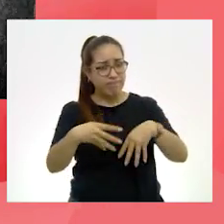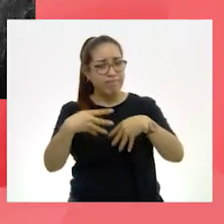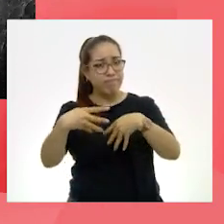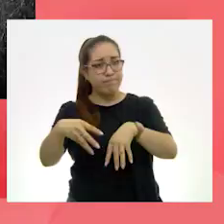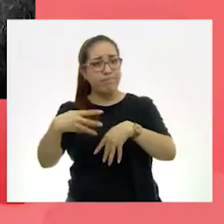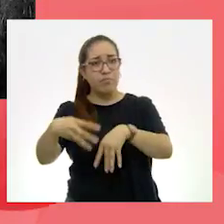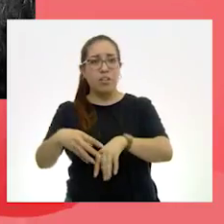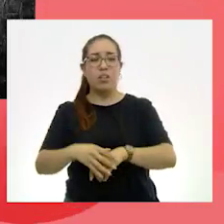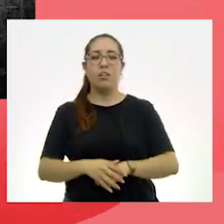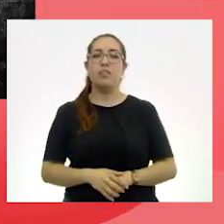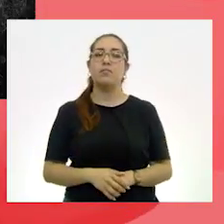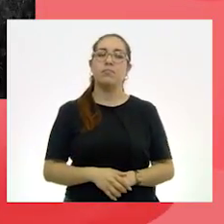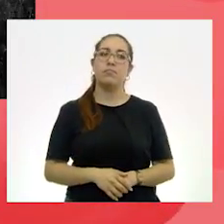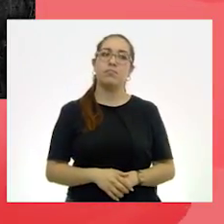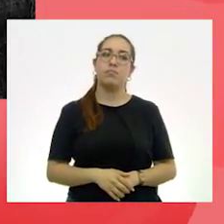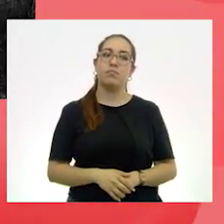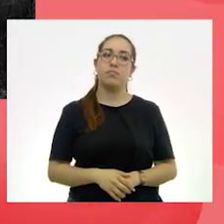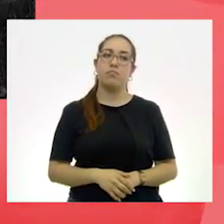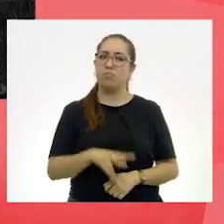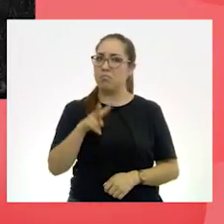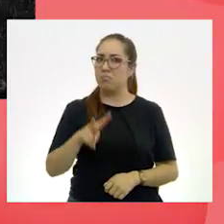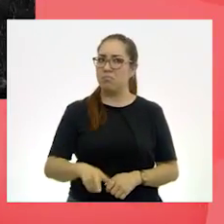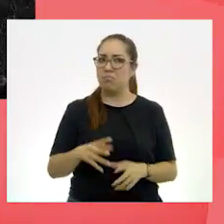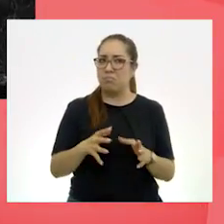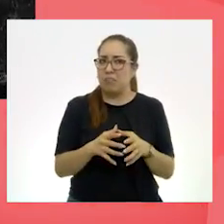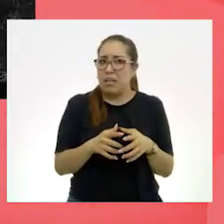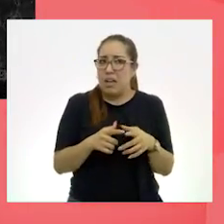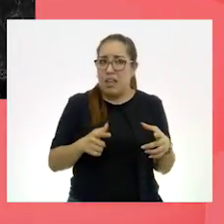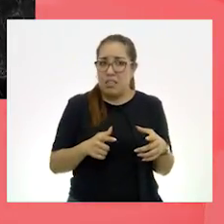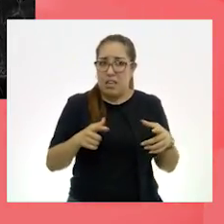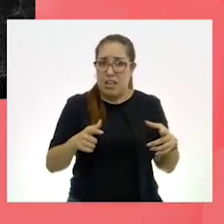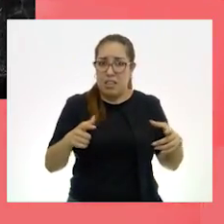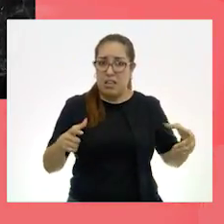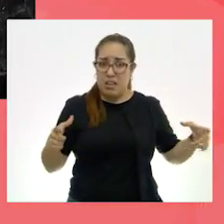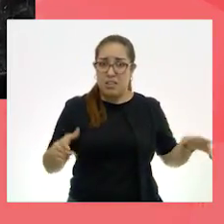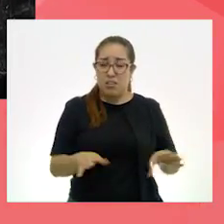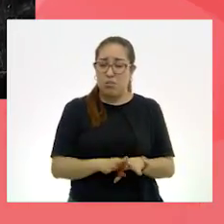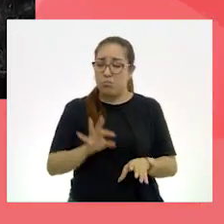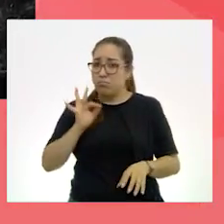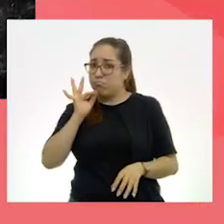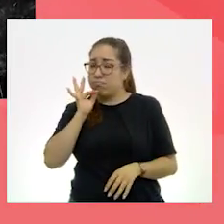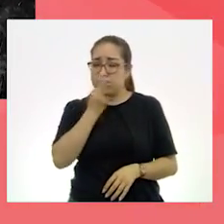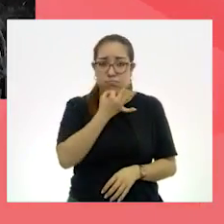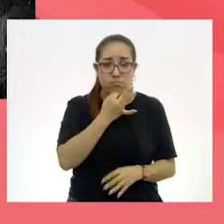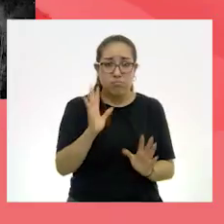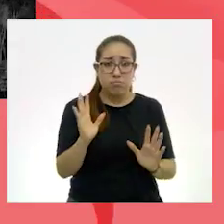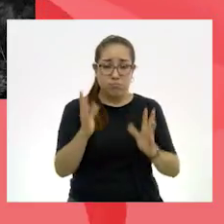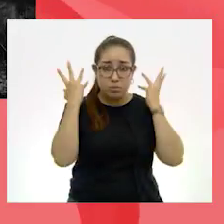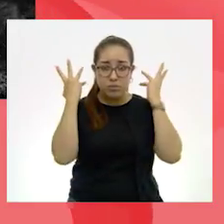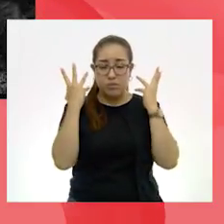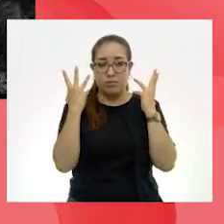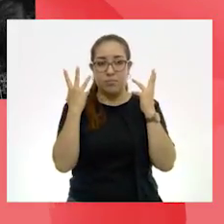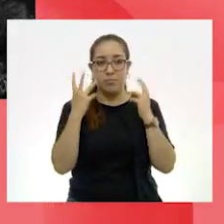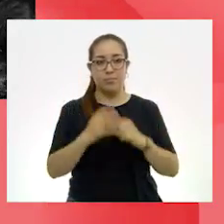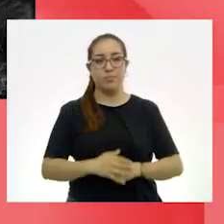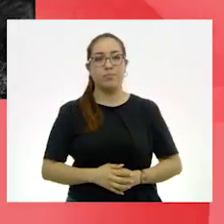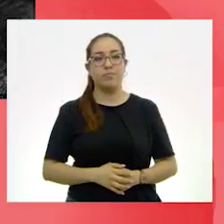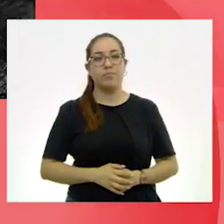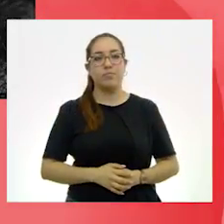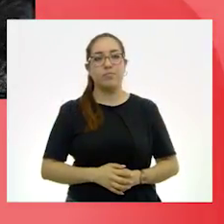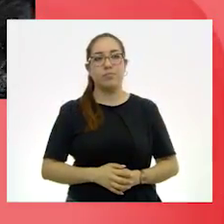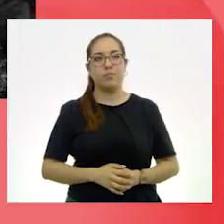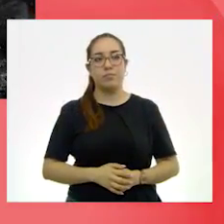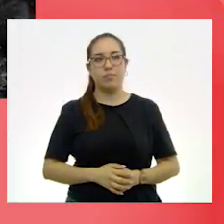se efectuaron crecieron y se desarrollaron con una gran rapidez, con una gran velocidad, y